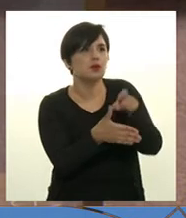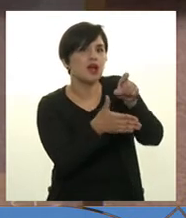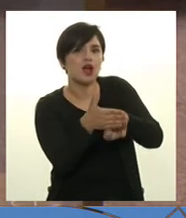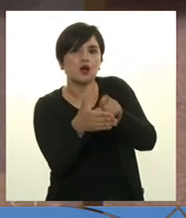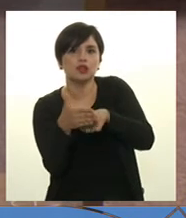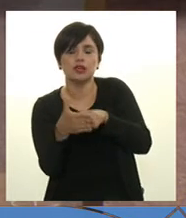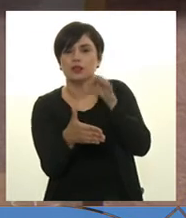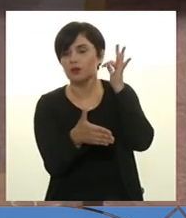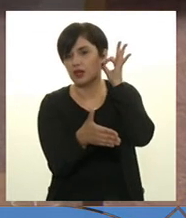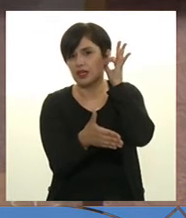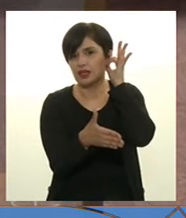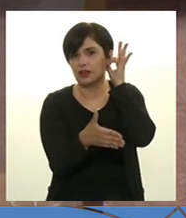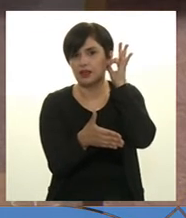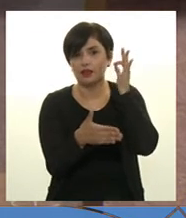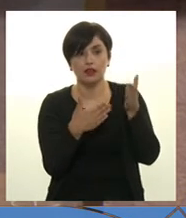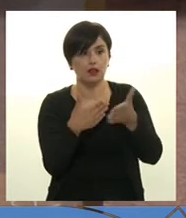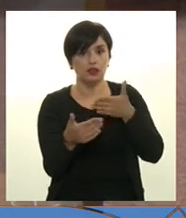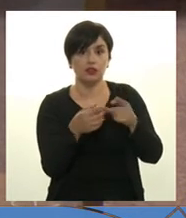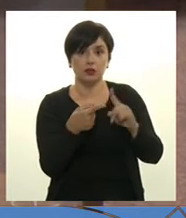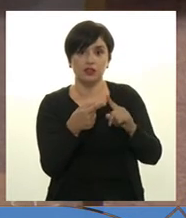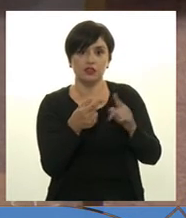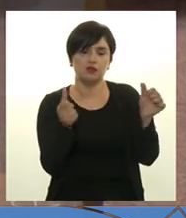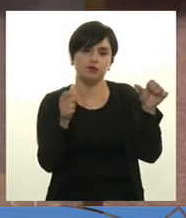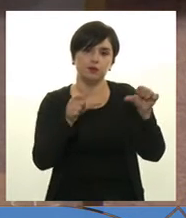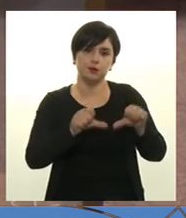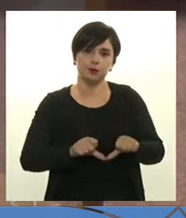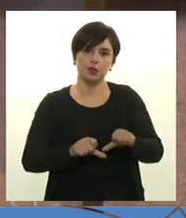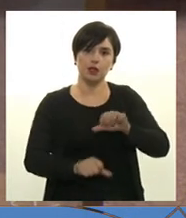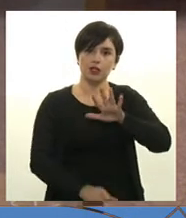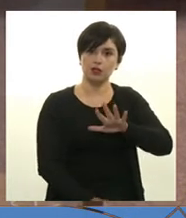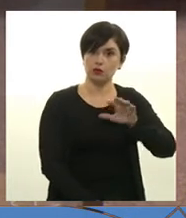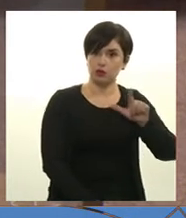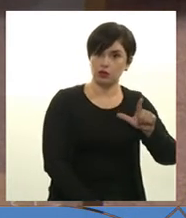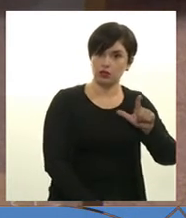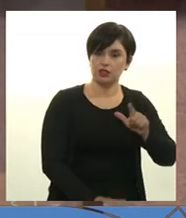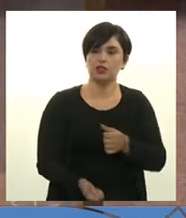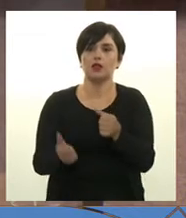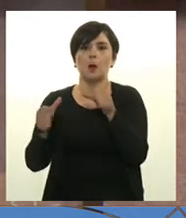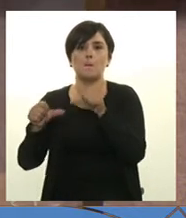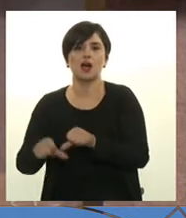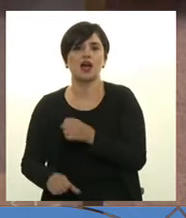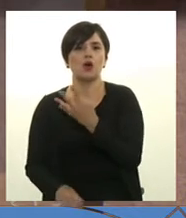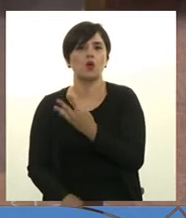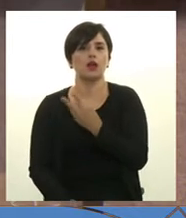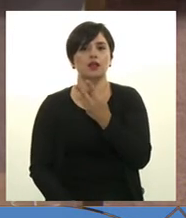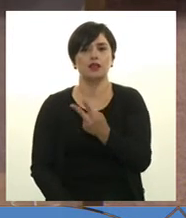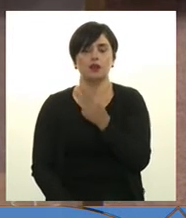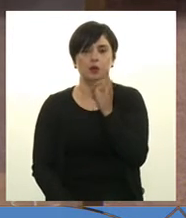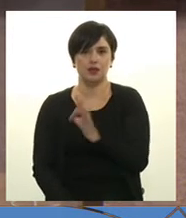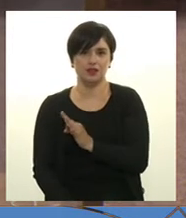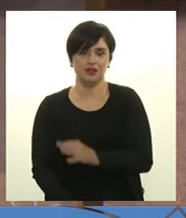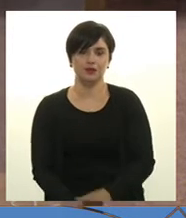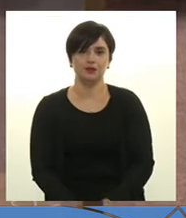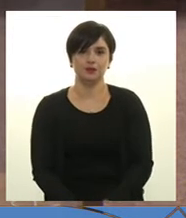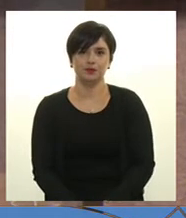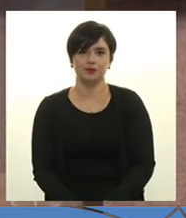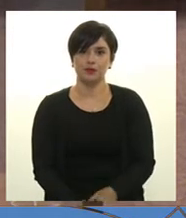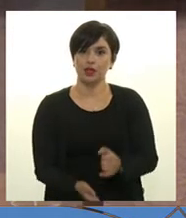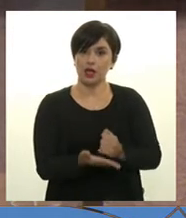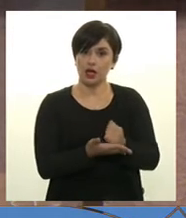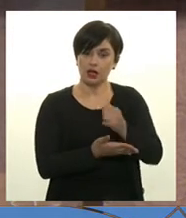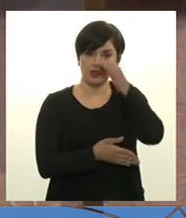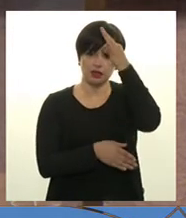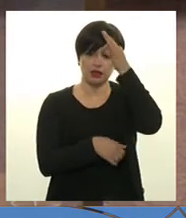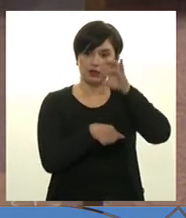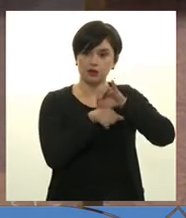cuya participación ha caído de un 57 a un 42 por ciento el último año al inicio de la pandemia